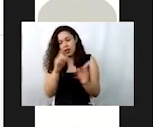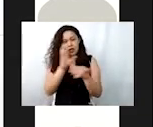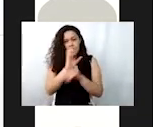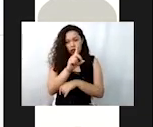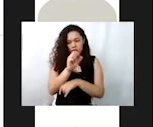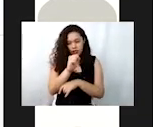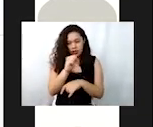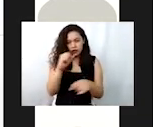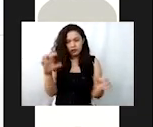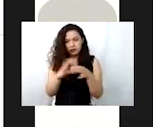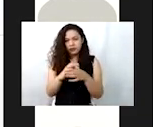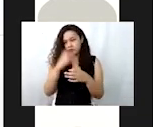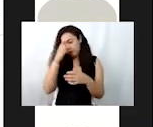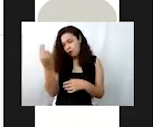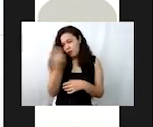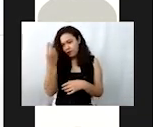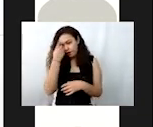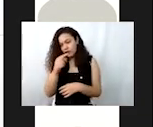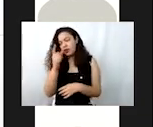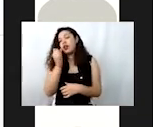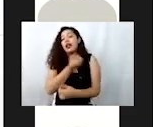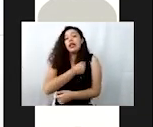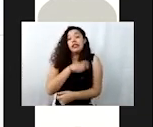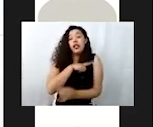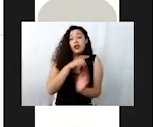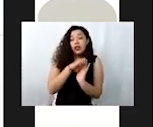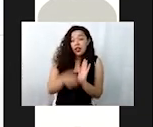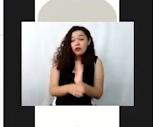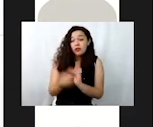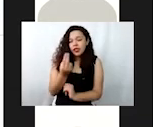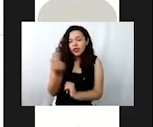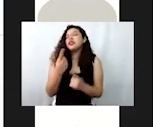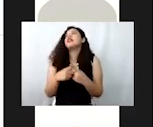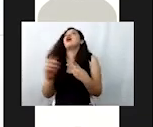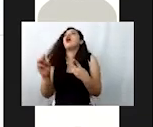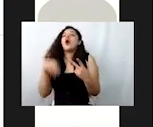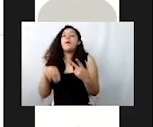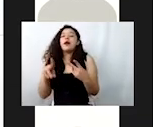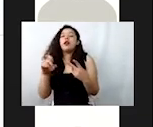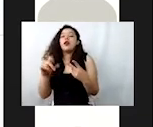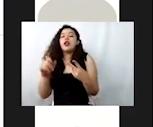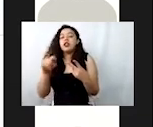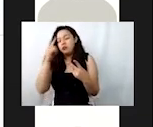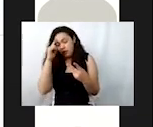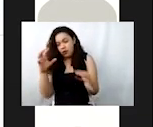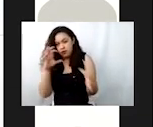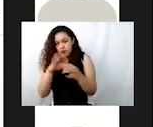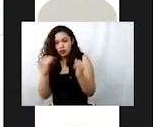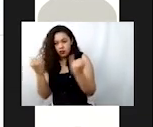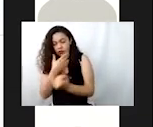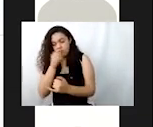ejemplo, si necesitan algo de alineación en salud, ejemplos, o manuales de cómo hacer este tema de alineación con igualdad de género.